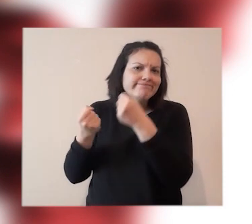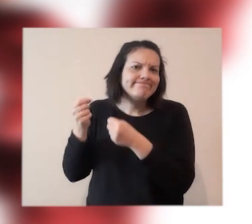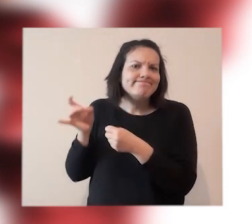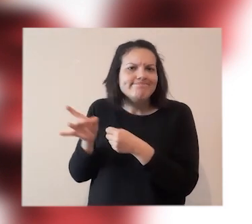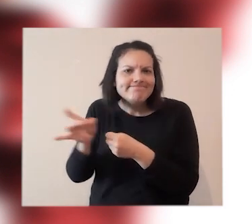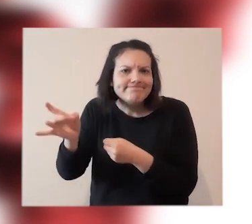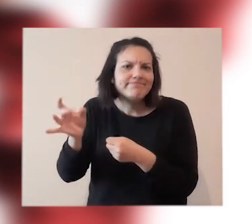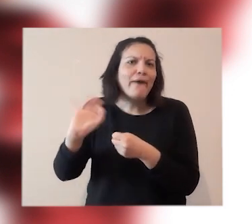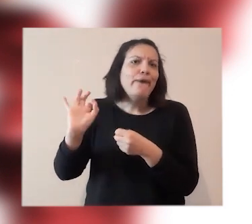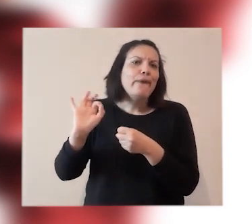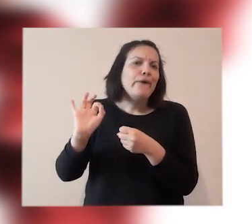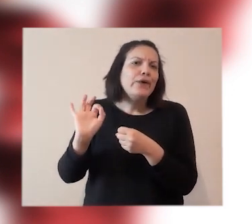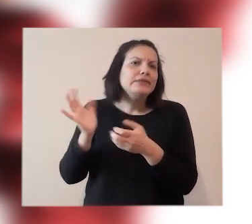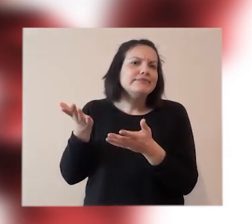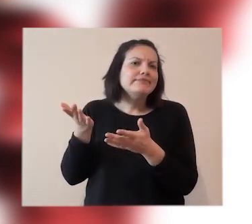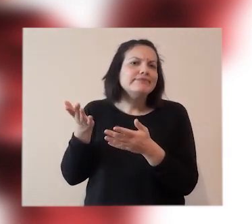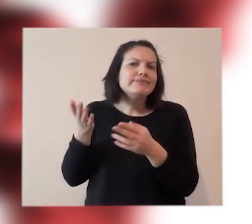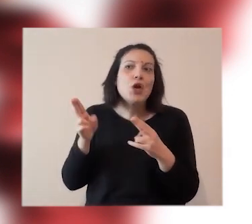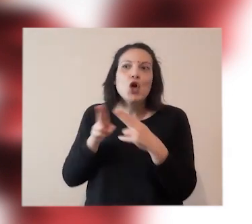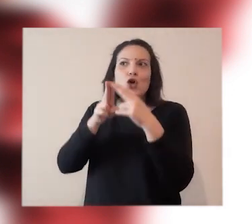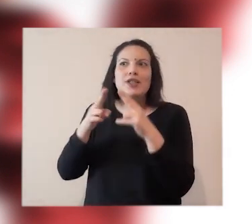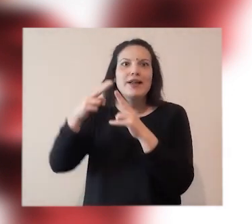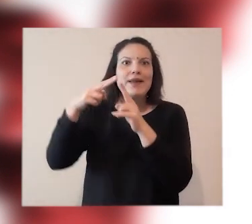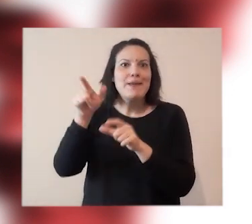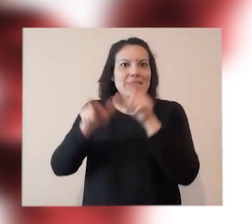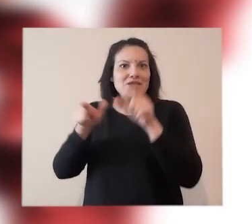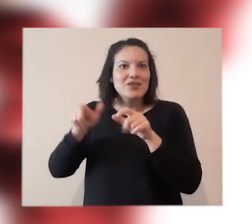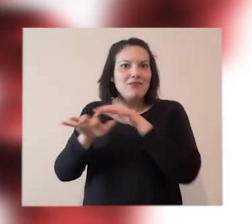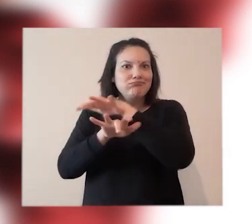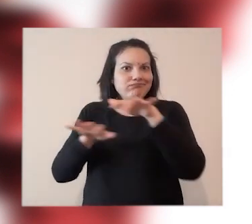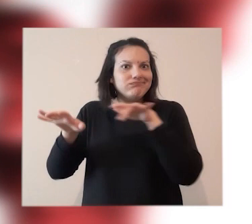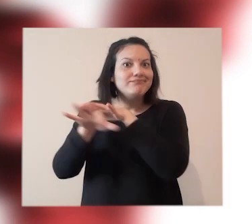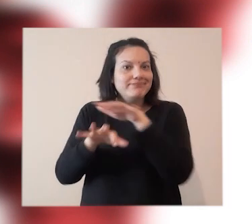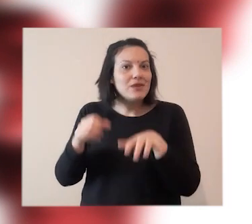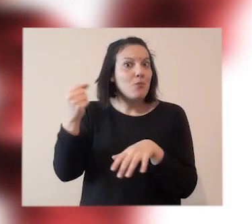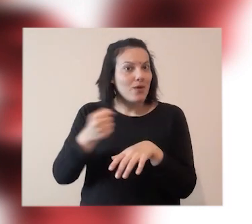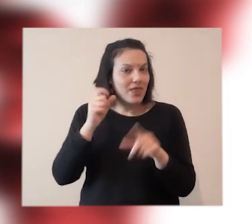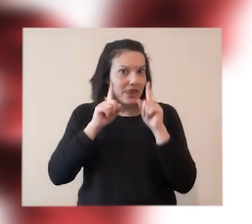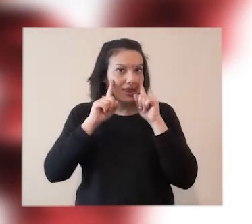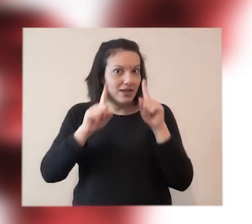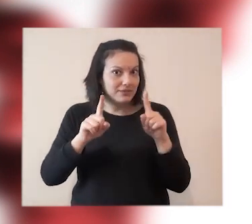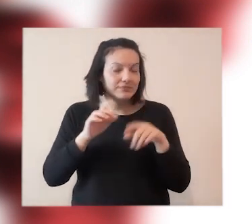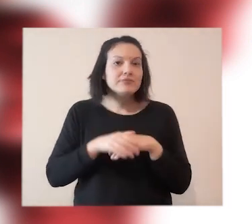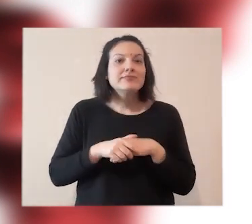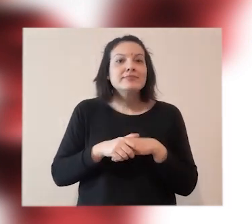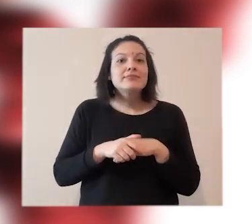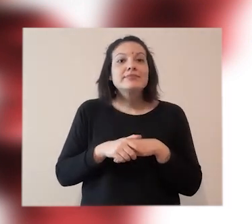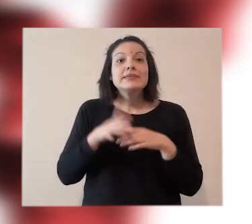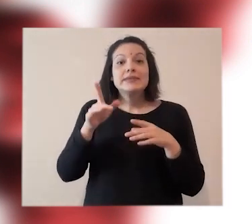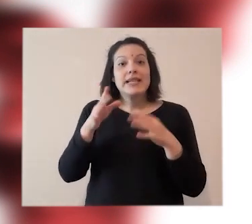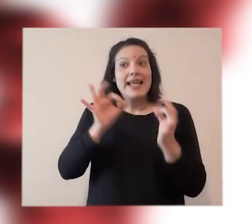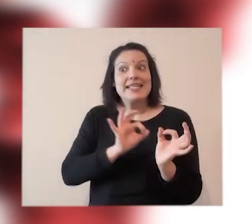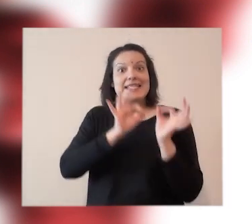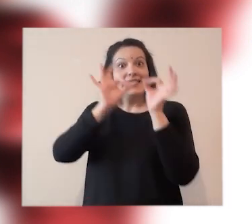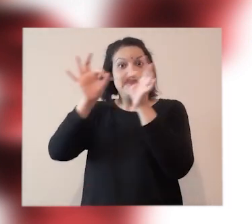vamos a cruzarnos con otras personas, entonces eso también es muy importante tenerlos en cuenta. Y por supuesto, una vez que lleguemos a